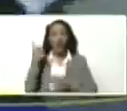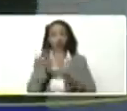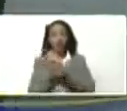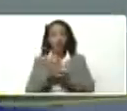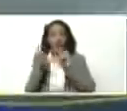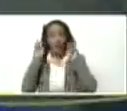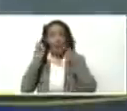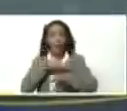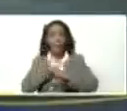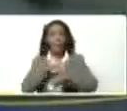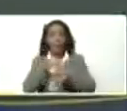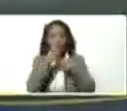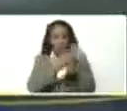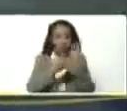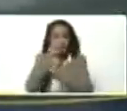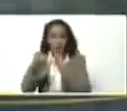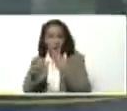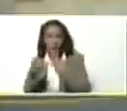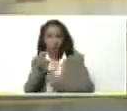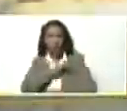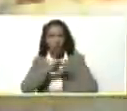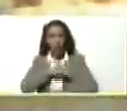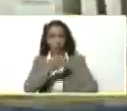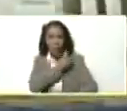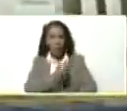stand del Ministerio de Turismo, señor presidente.